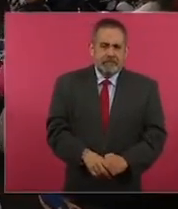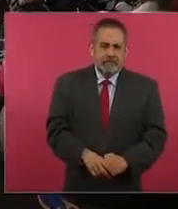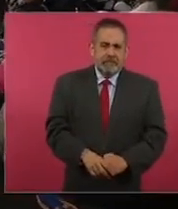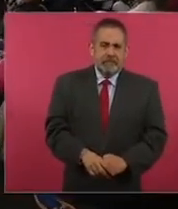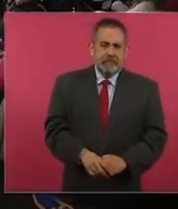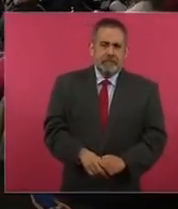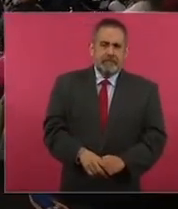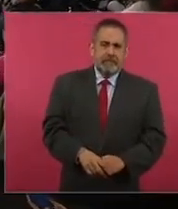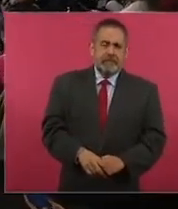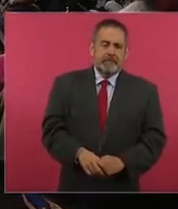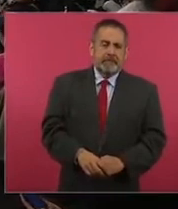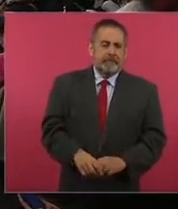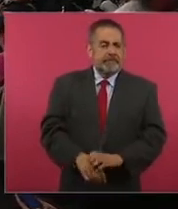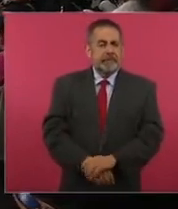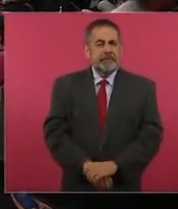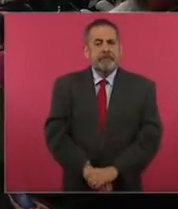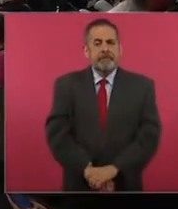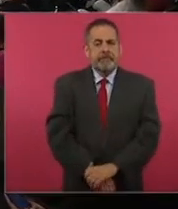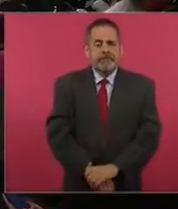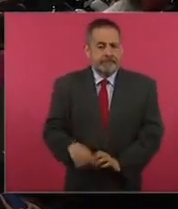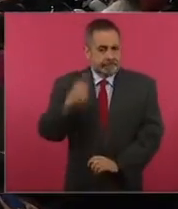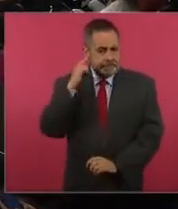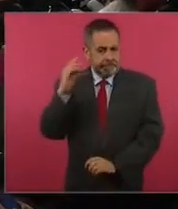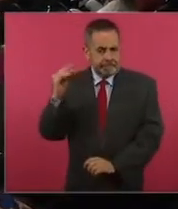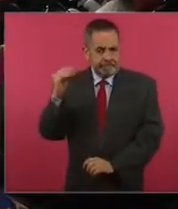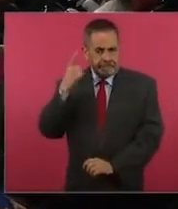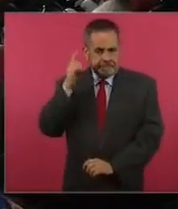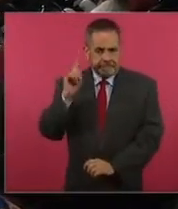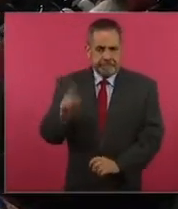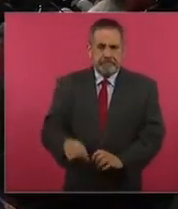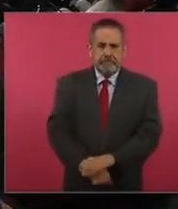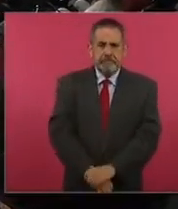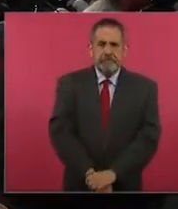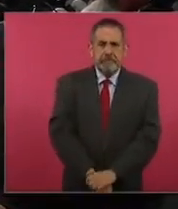Él va a ser el encargado del proyecto de seguridad.